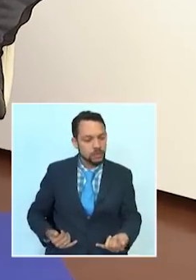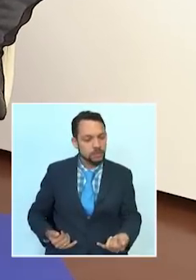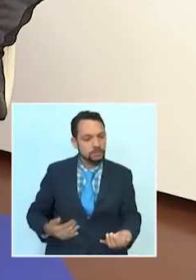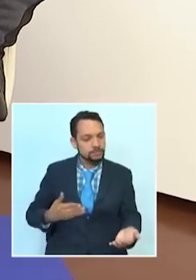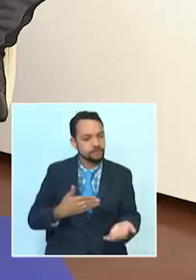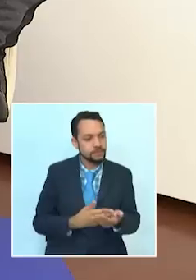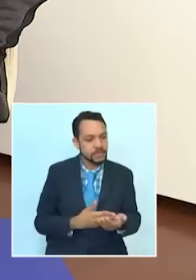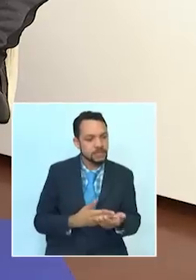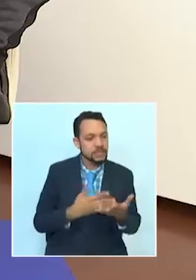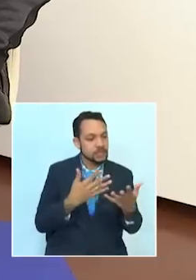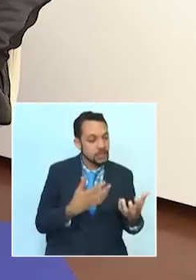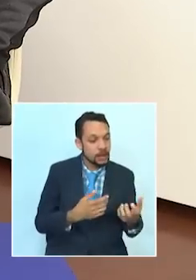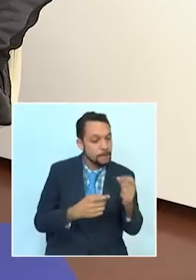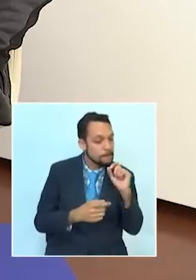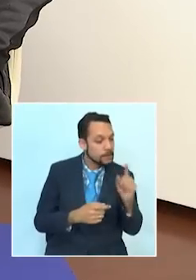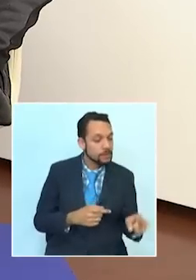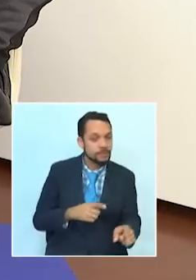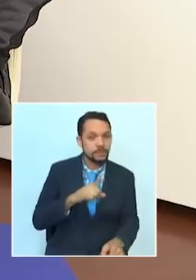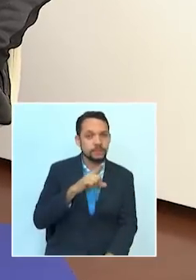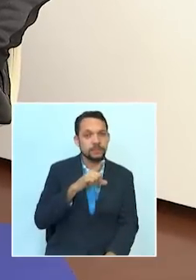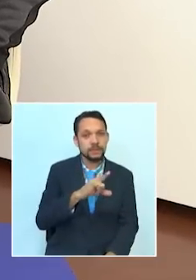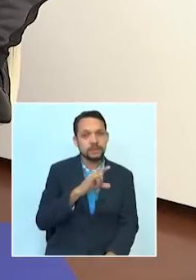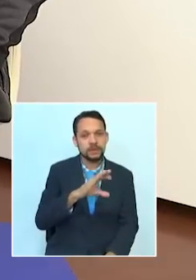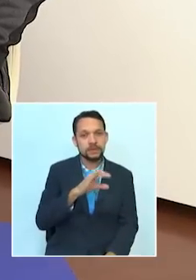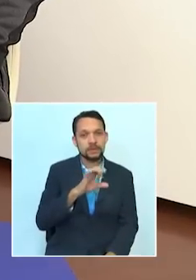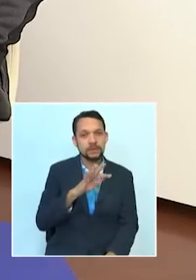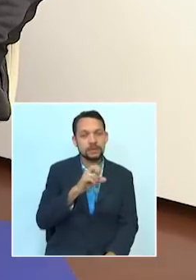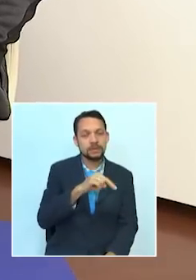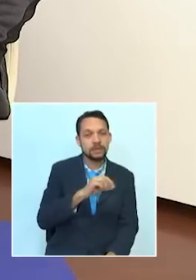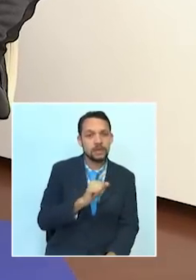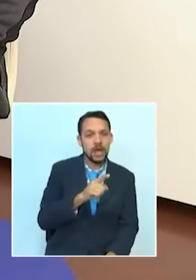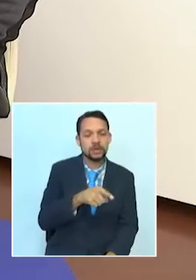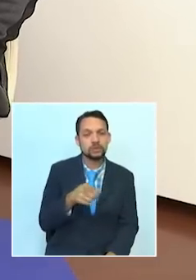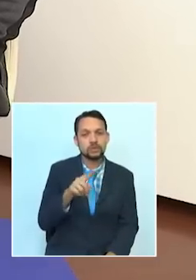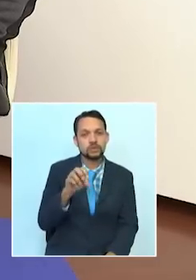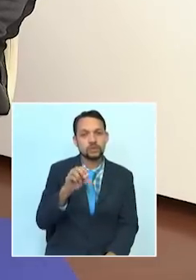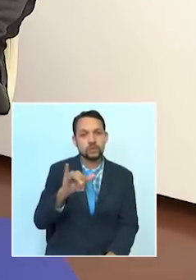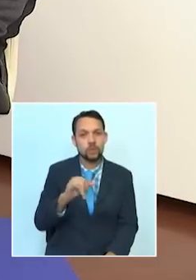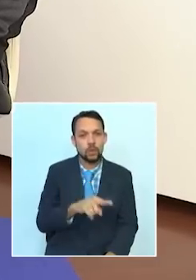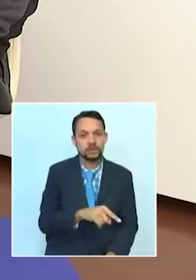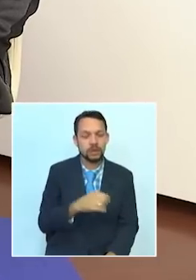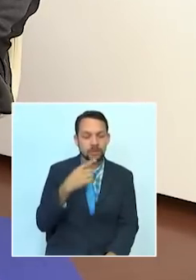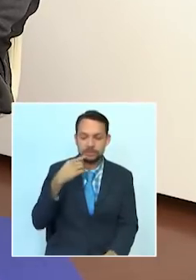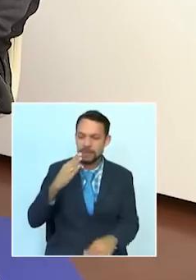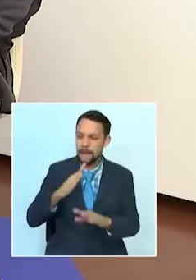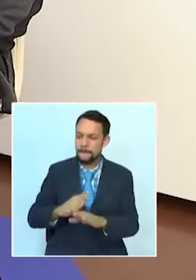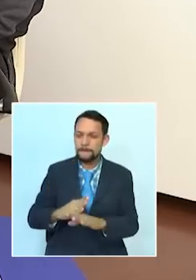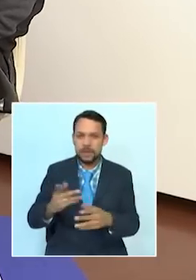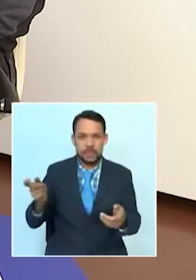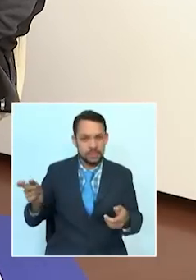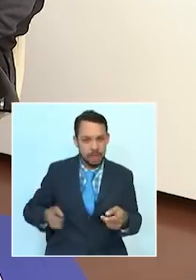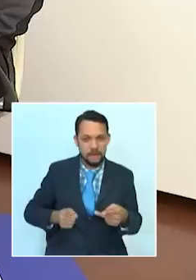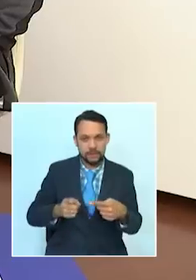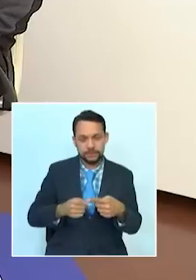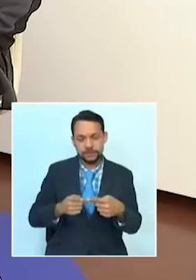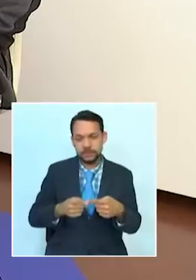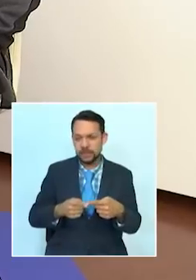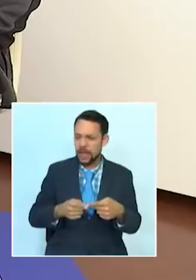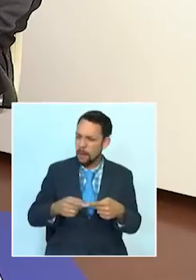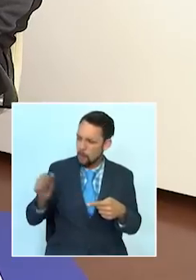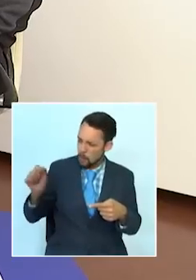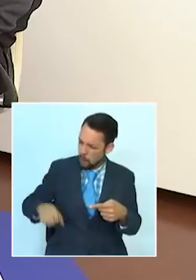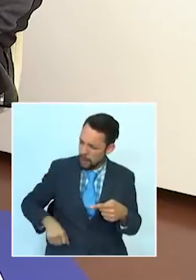lecitina de soya y suspender este tratamiento que le mandó al médico AC bucaramanga esa es una me puede